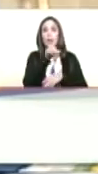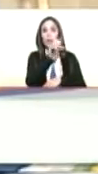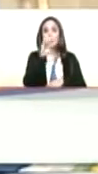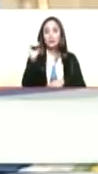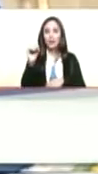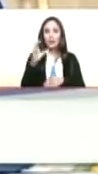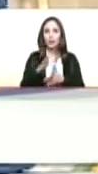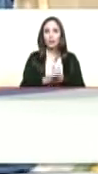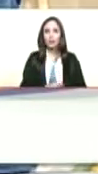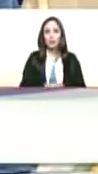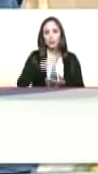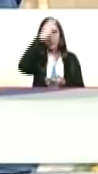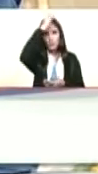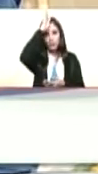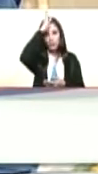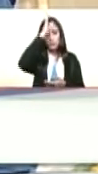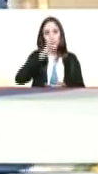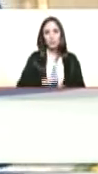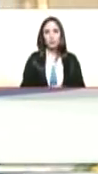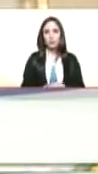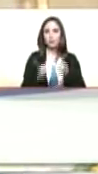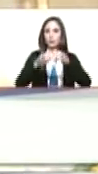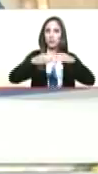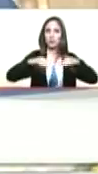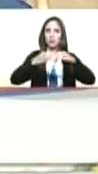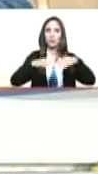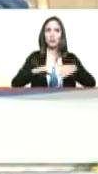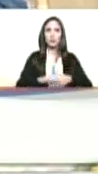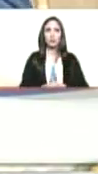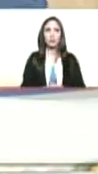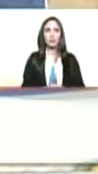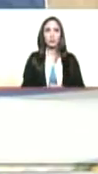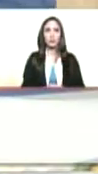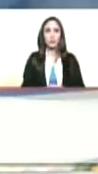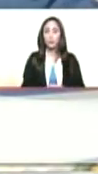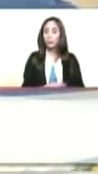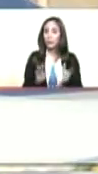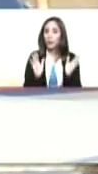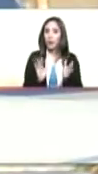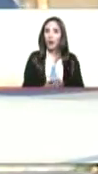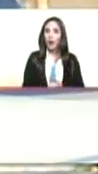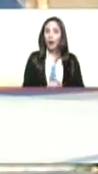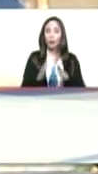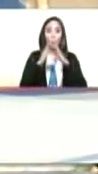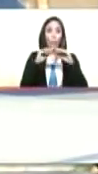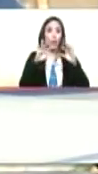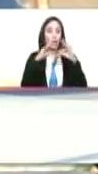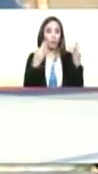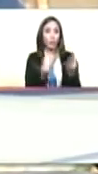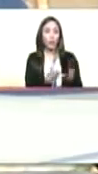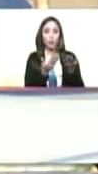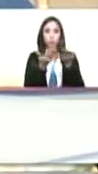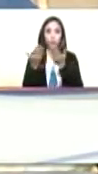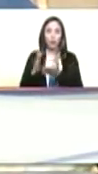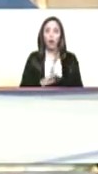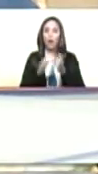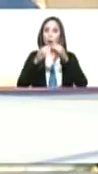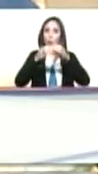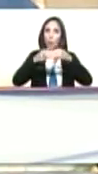ponedoras que nos trajeron de Portuguesa. Y con eso nosotros abastecemos a toda nuestra familia. Y comemos